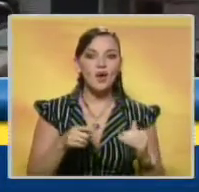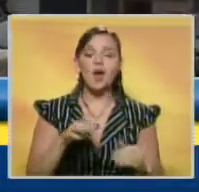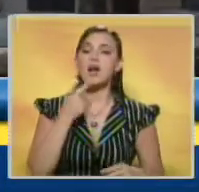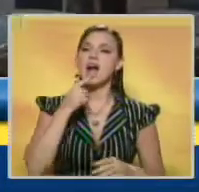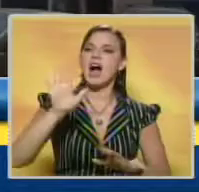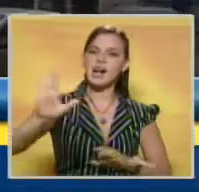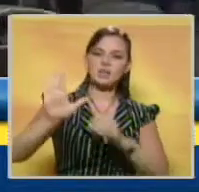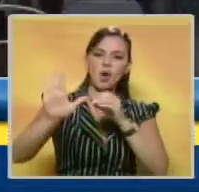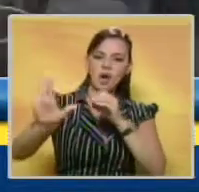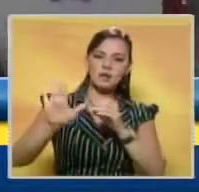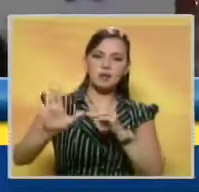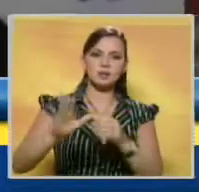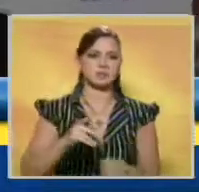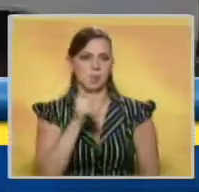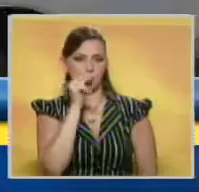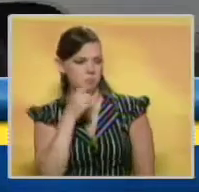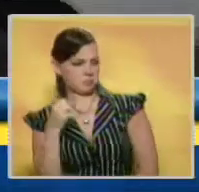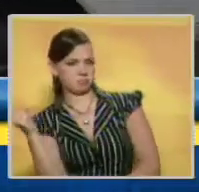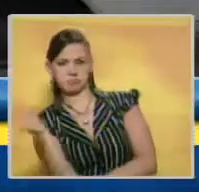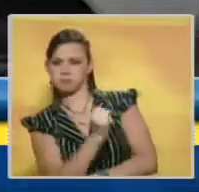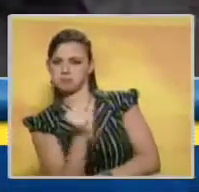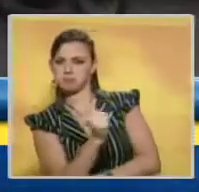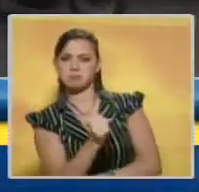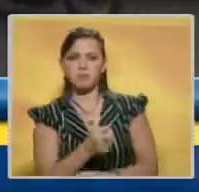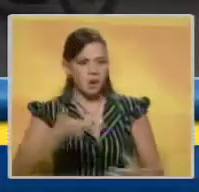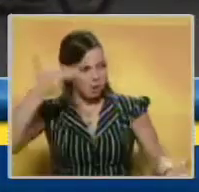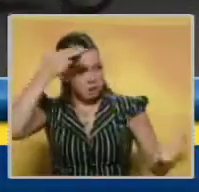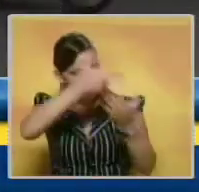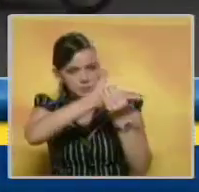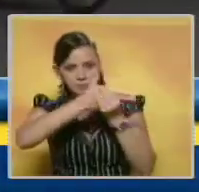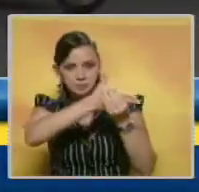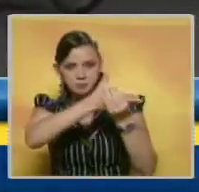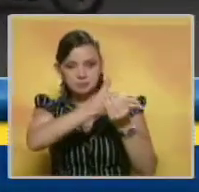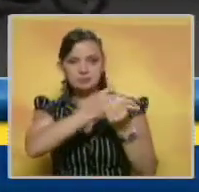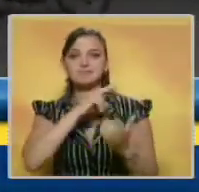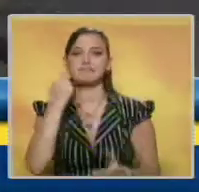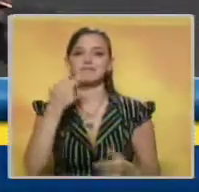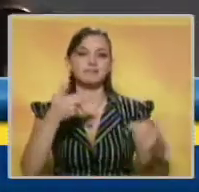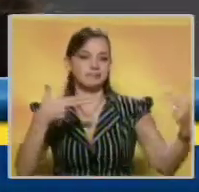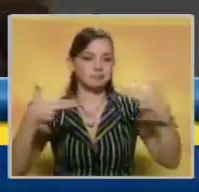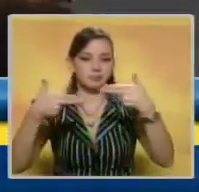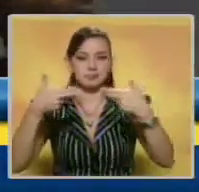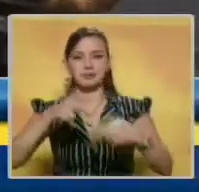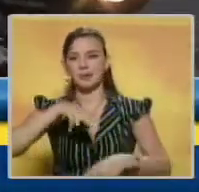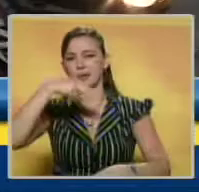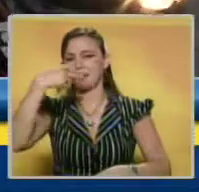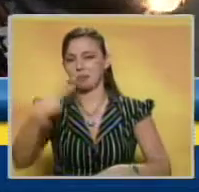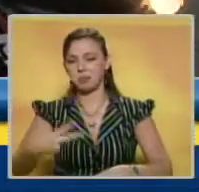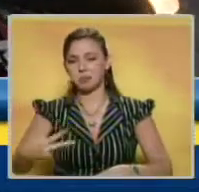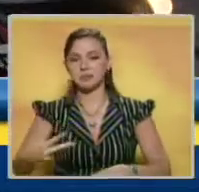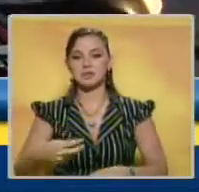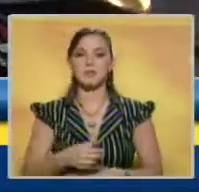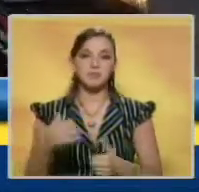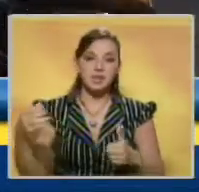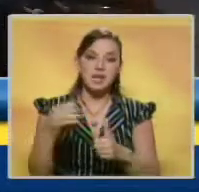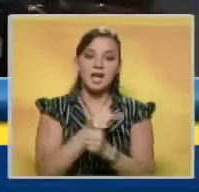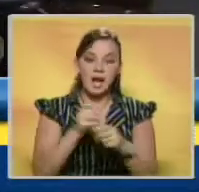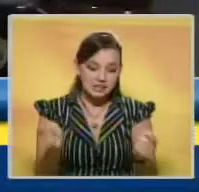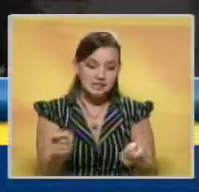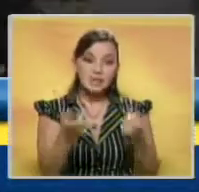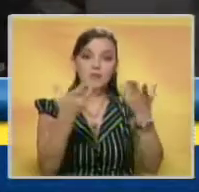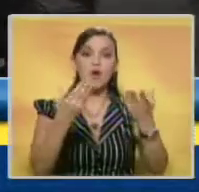de alto, abrió fuego contra los funcionarios, resultando abatido. En el sitio fue colectado un arma de fuego y el vehículo fue